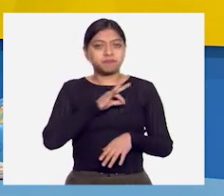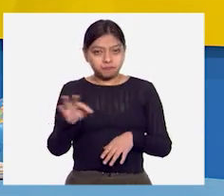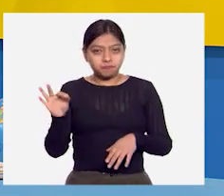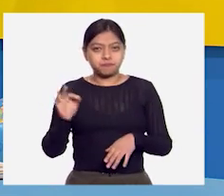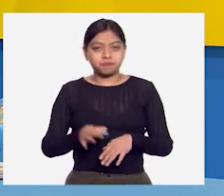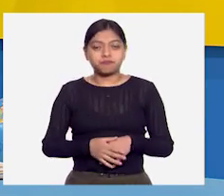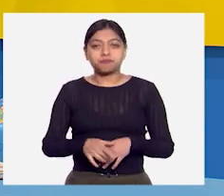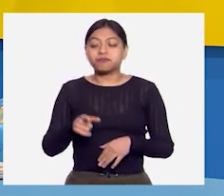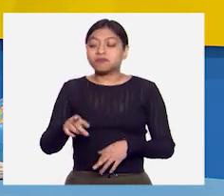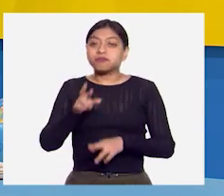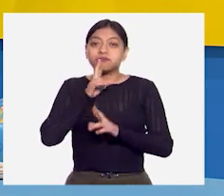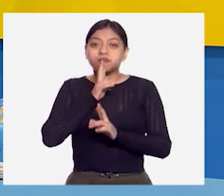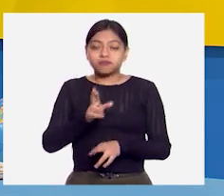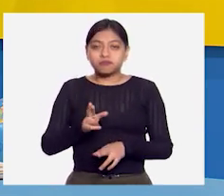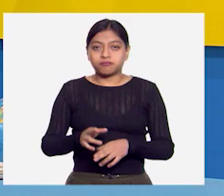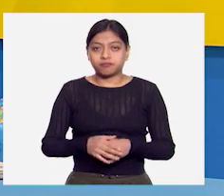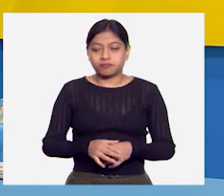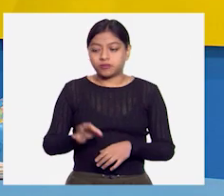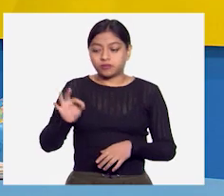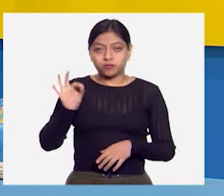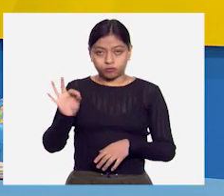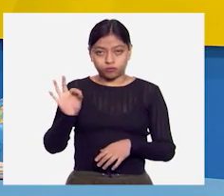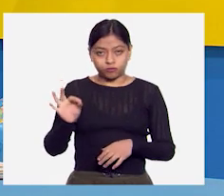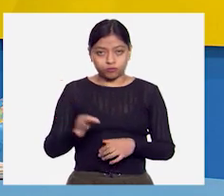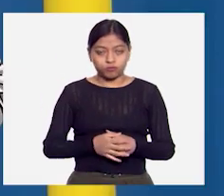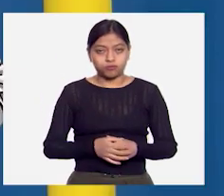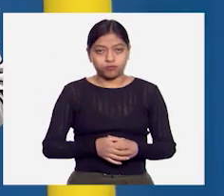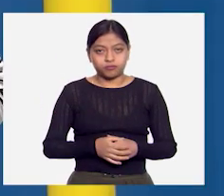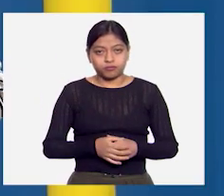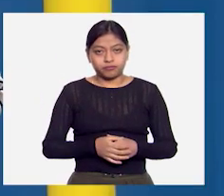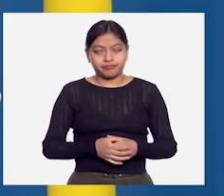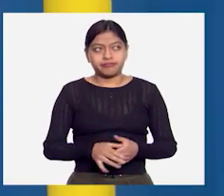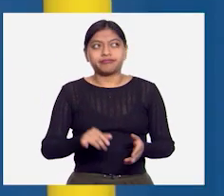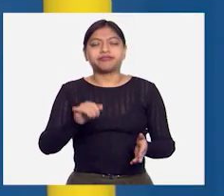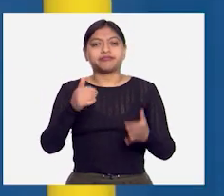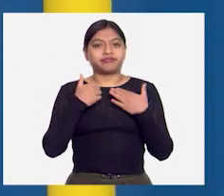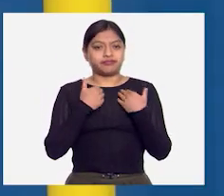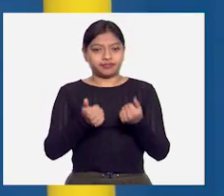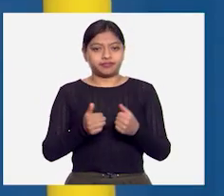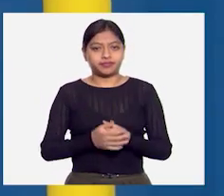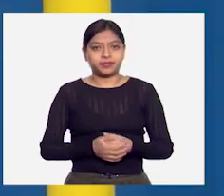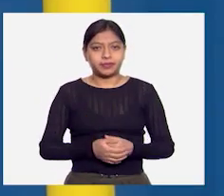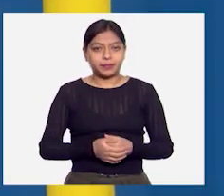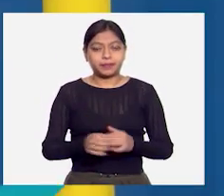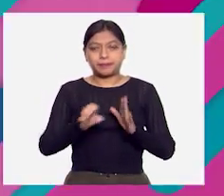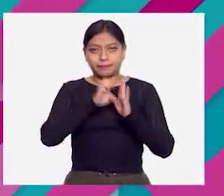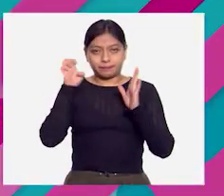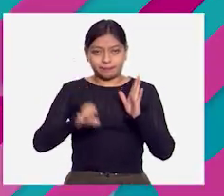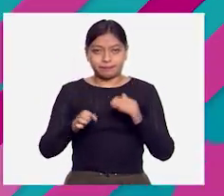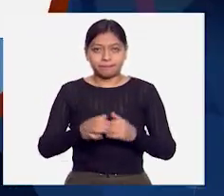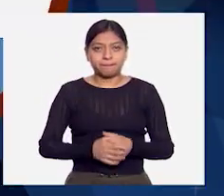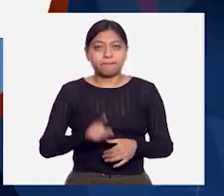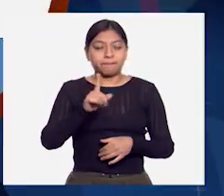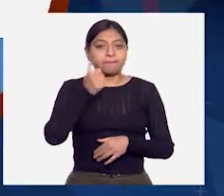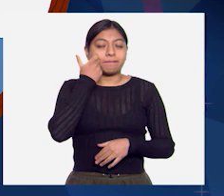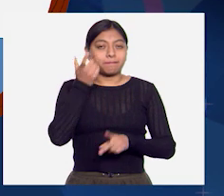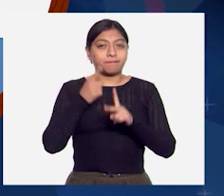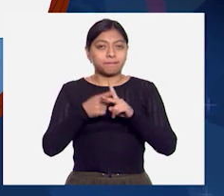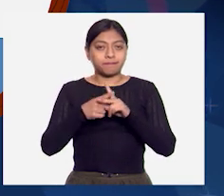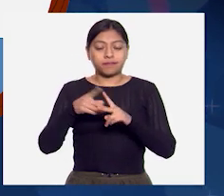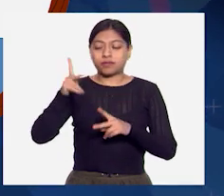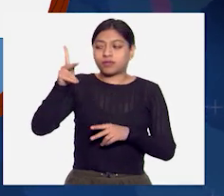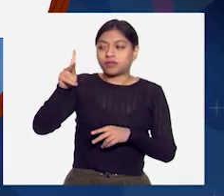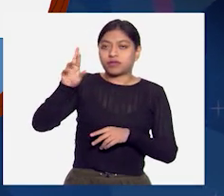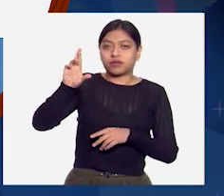una forma distinta que los datos. Ya veo. Y se me ocurrió un ejemplo. Si queremos calcular la